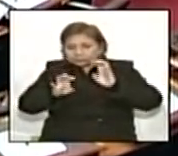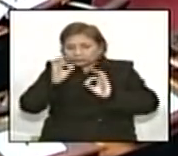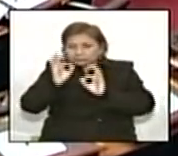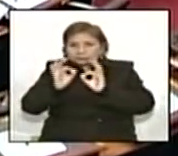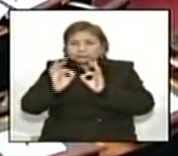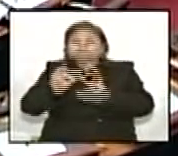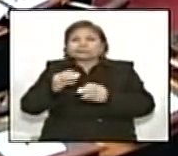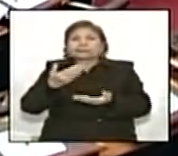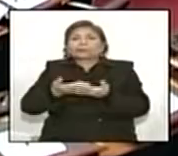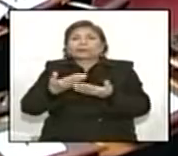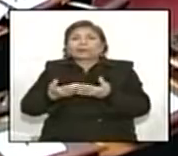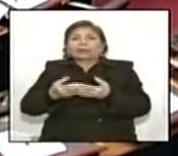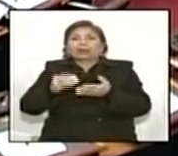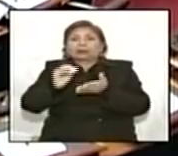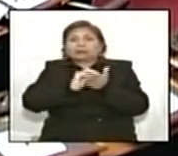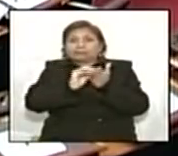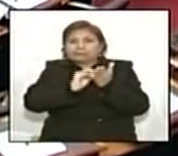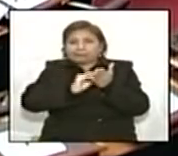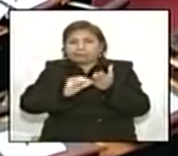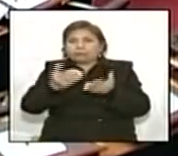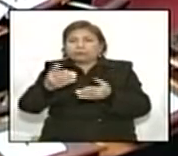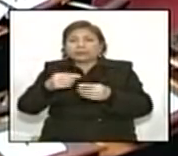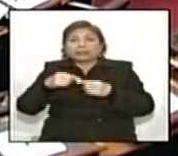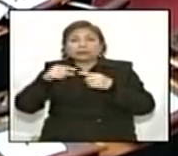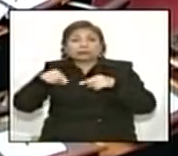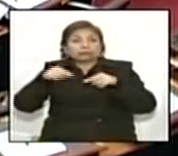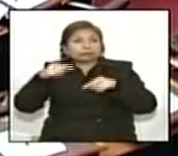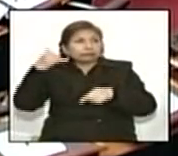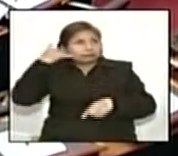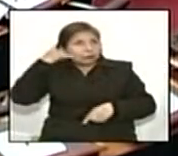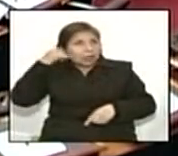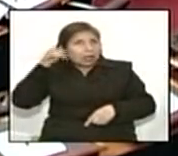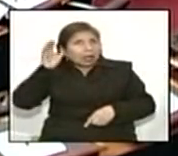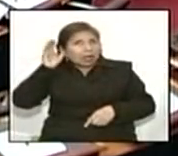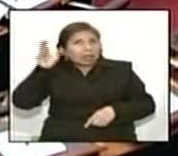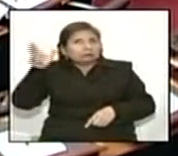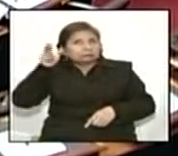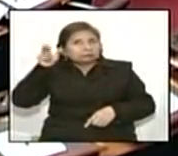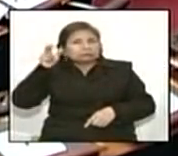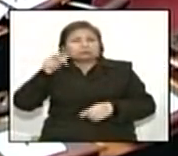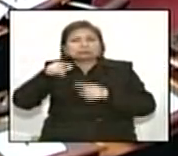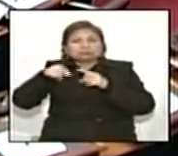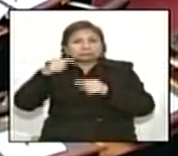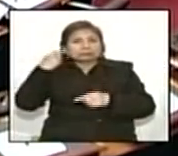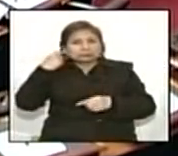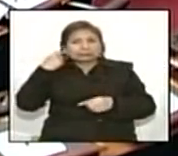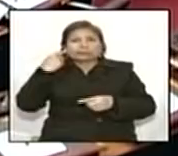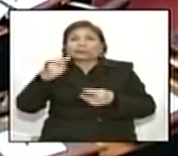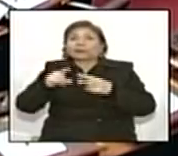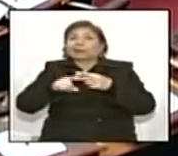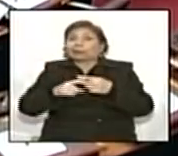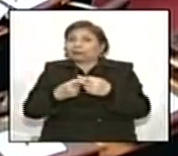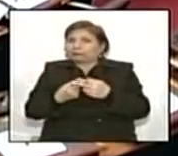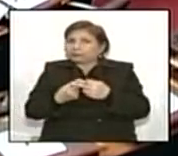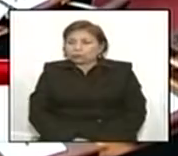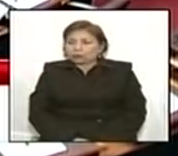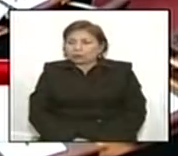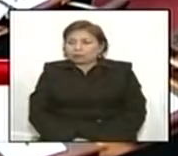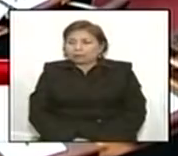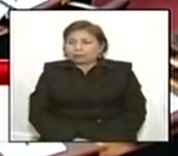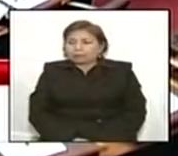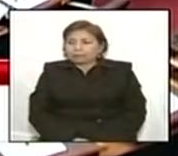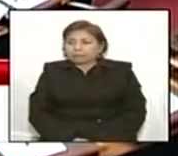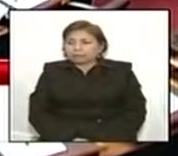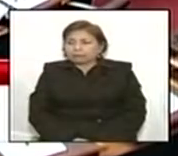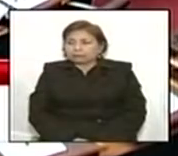tiene un porcentaje importante, pero no olvidemos que otros presidentes igual de populares o quizás con una popularidad respetable